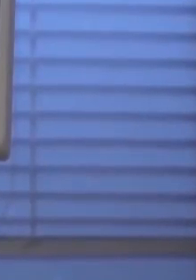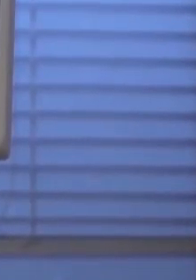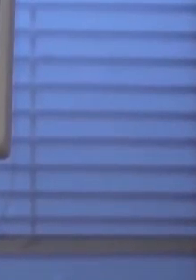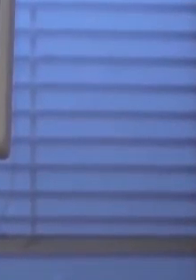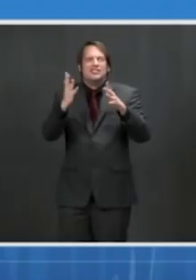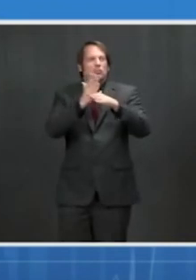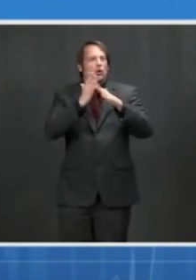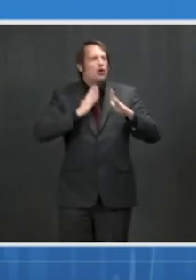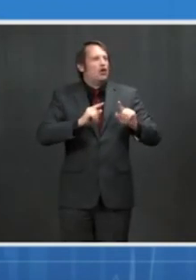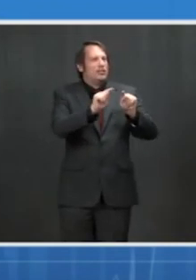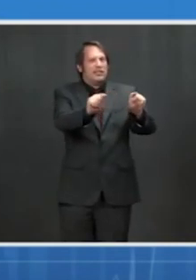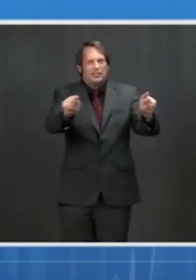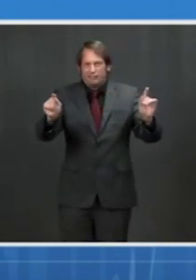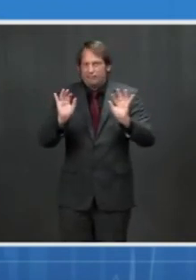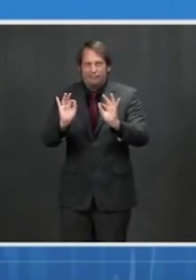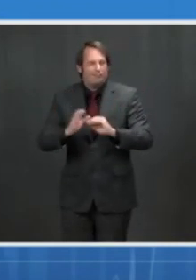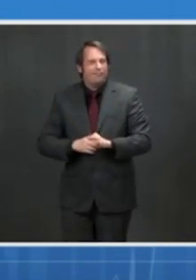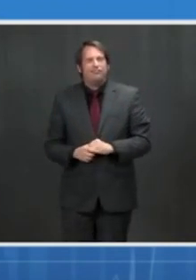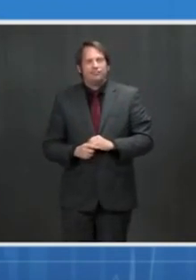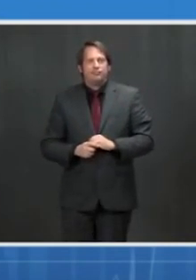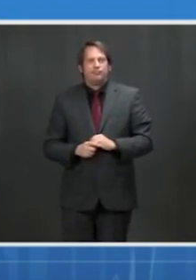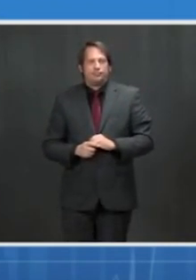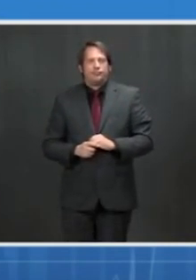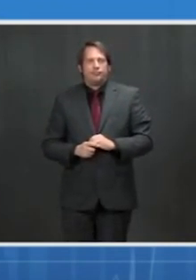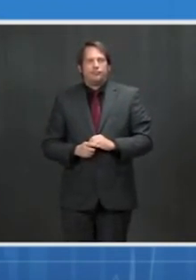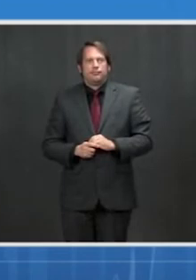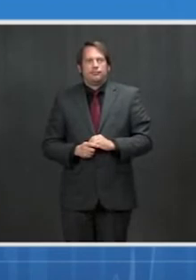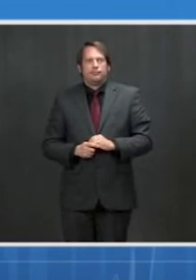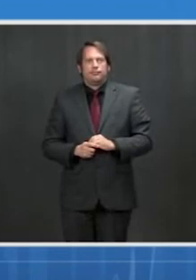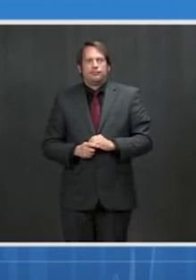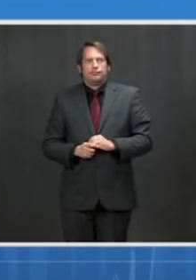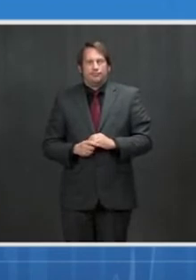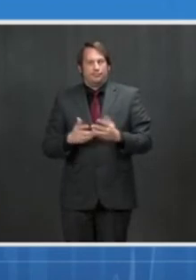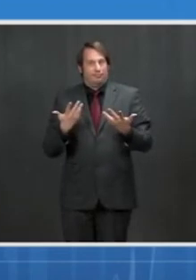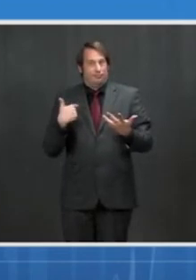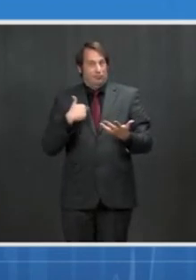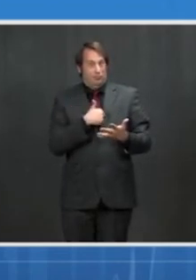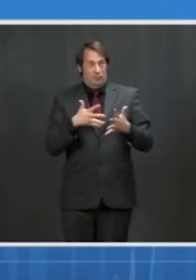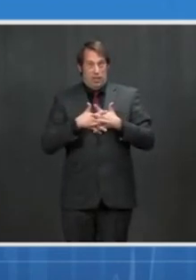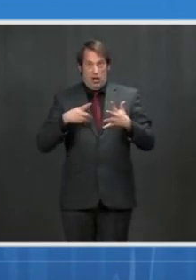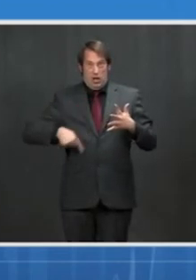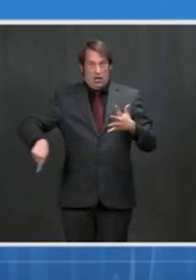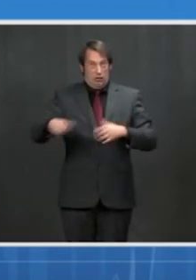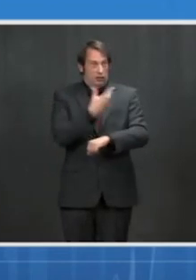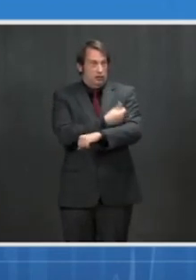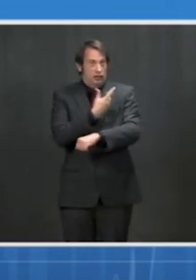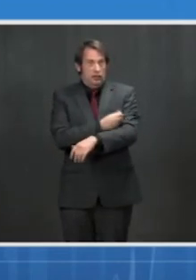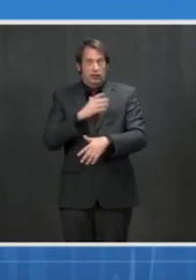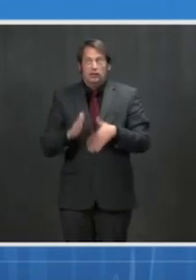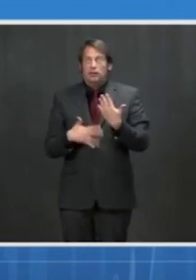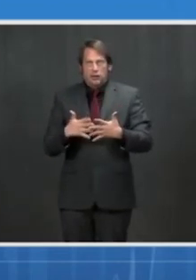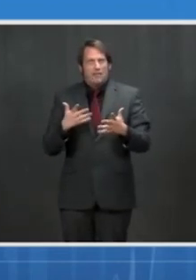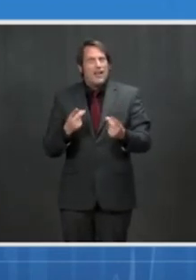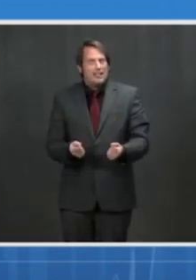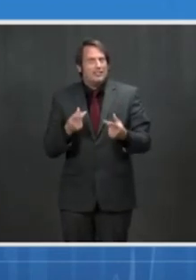alta probabilidad incluso cuando vacunamos estadounidenses en cantidades sin precedentes aún no estamos a la mitad del camino y el progreso que hemos logrado